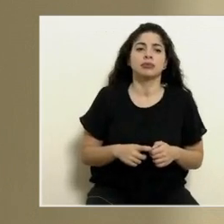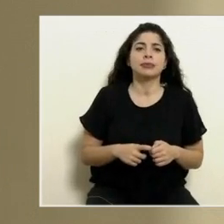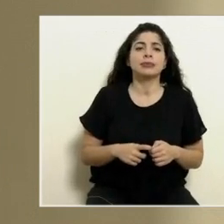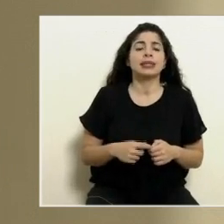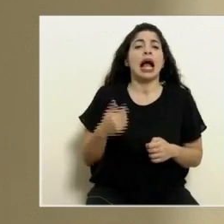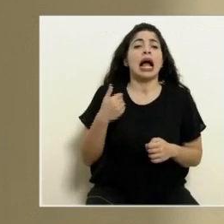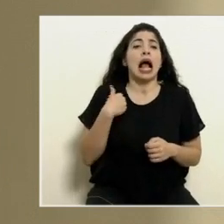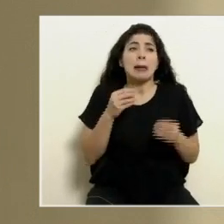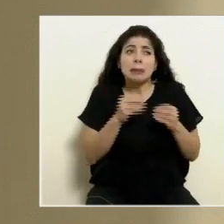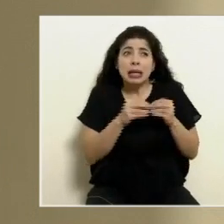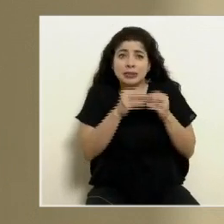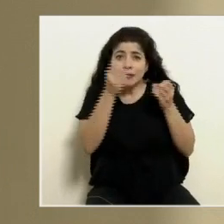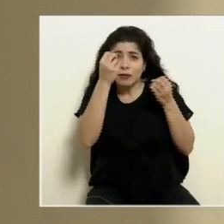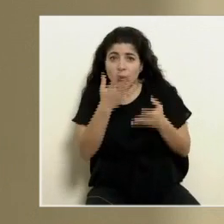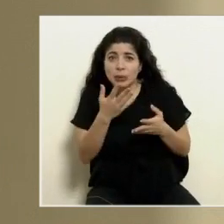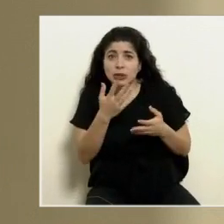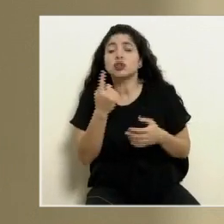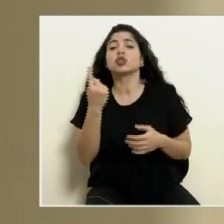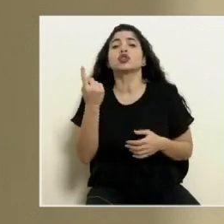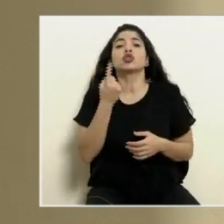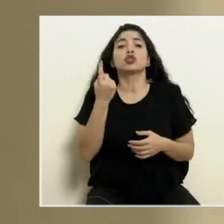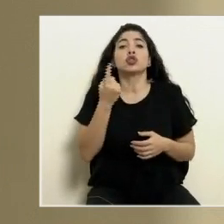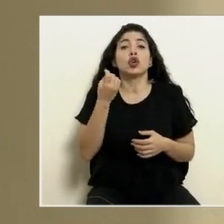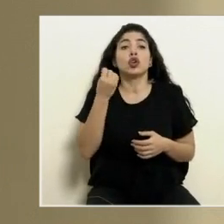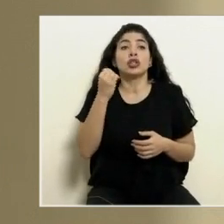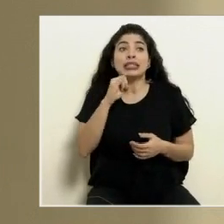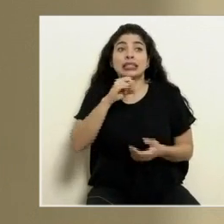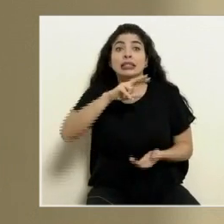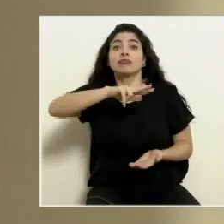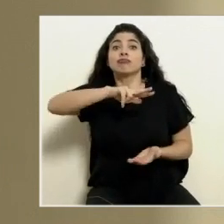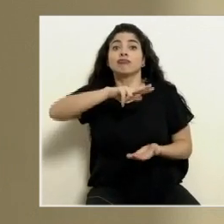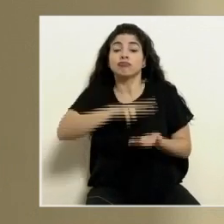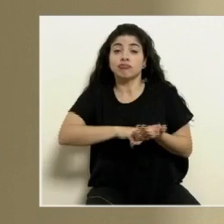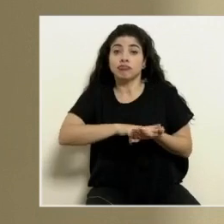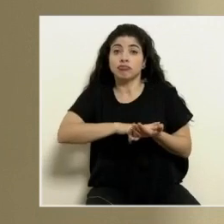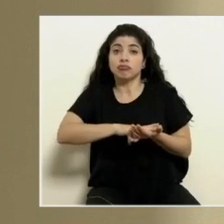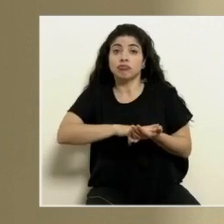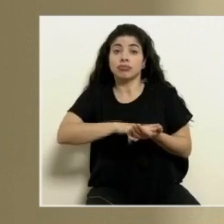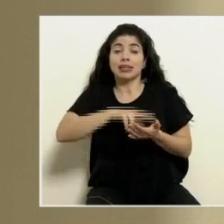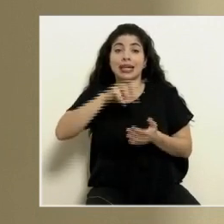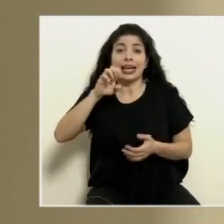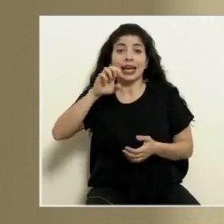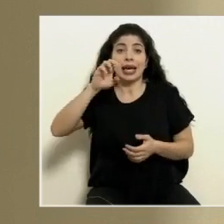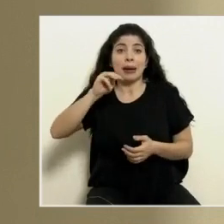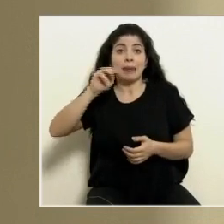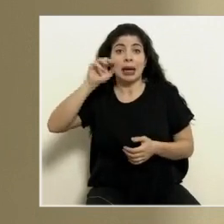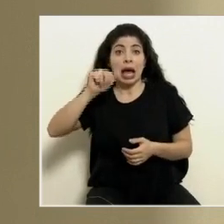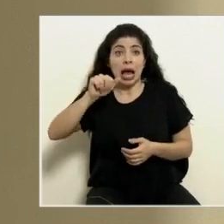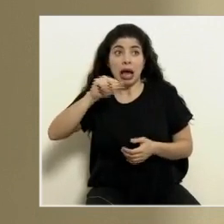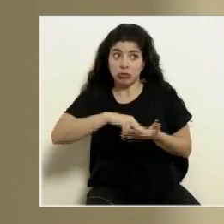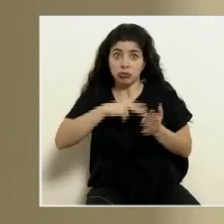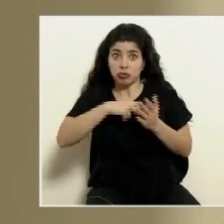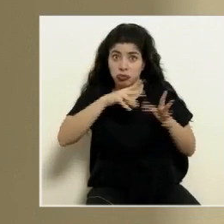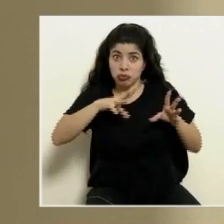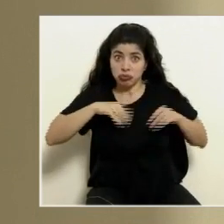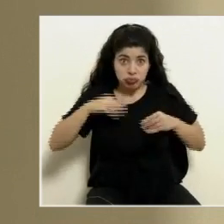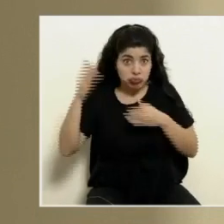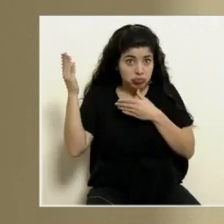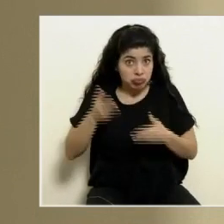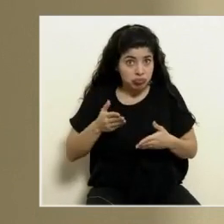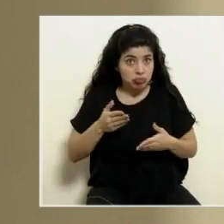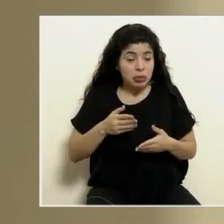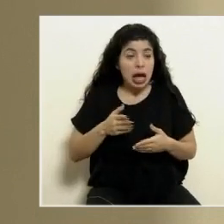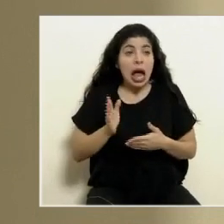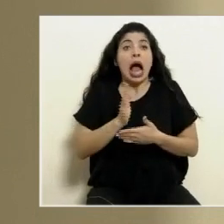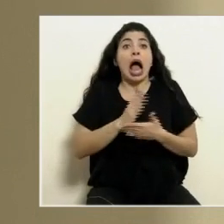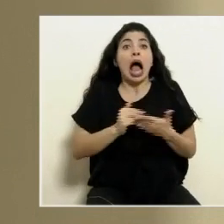Tiene más información solamente con aprobación de la EMA, aprobarían la importación, a